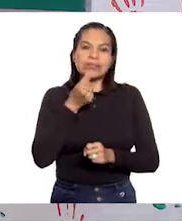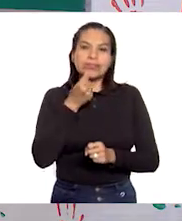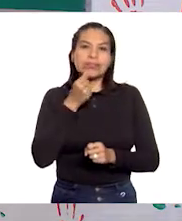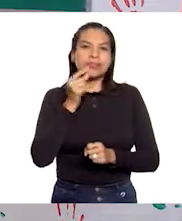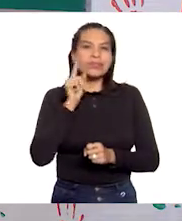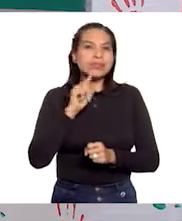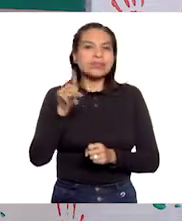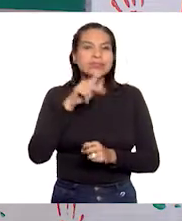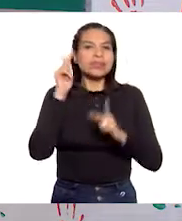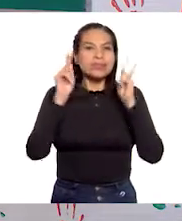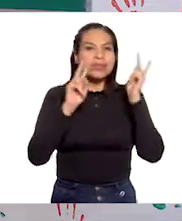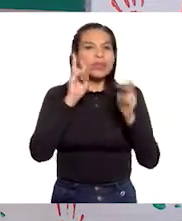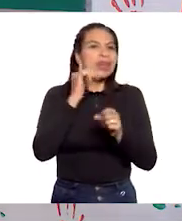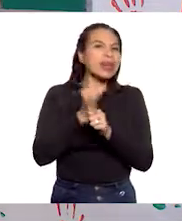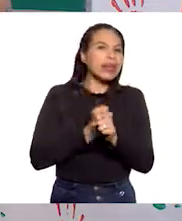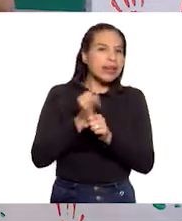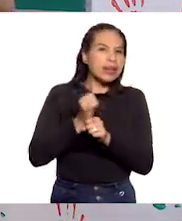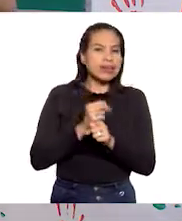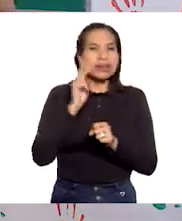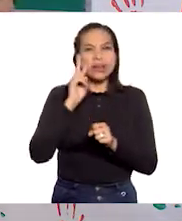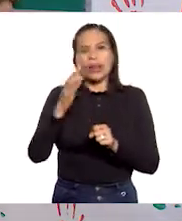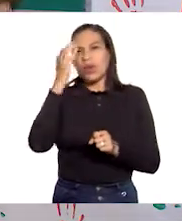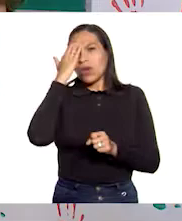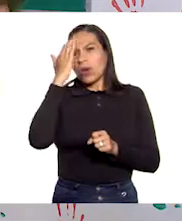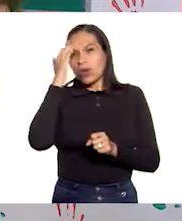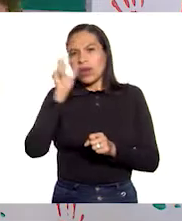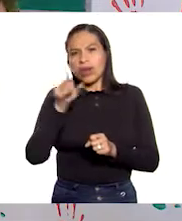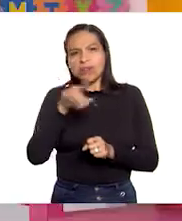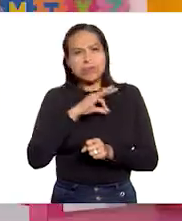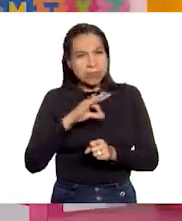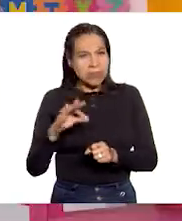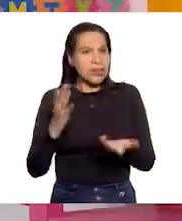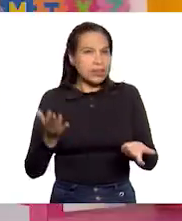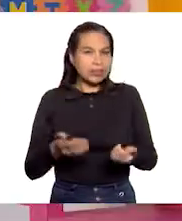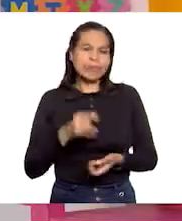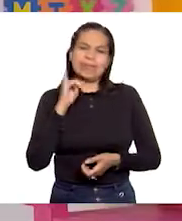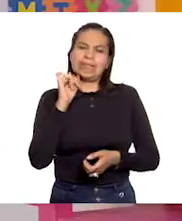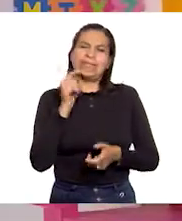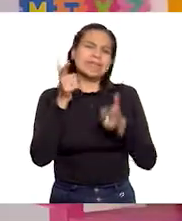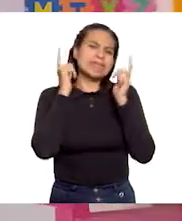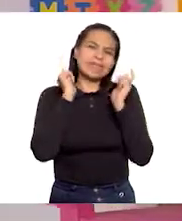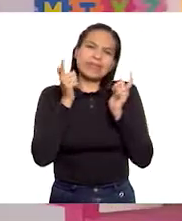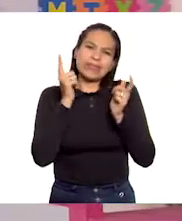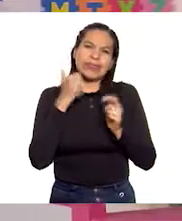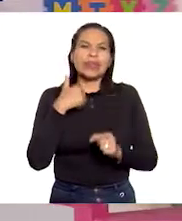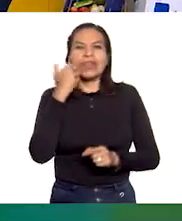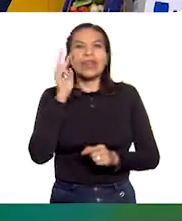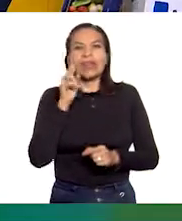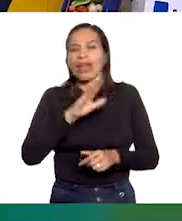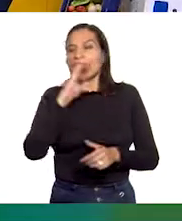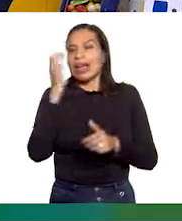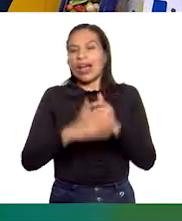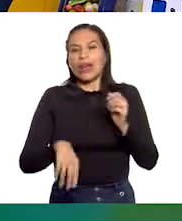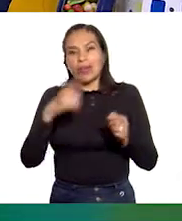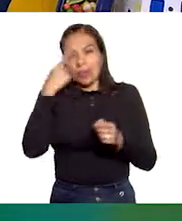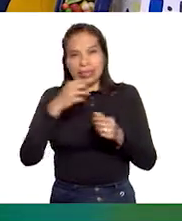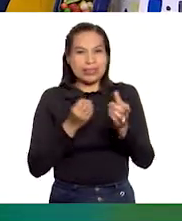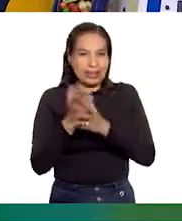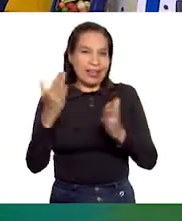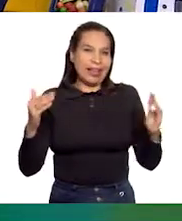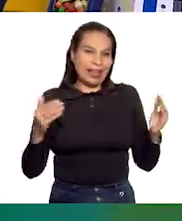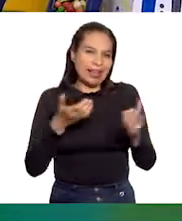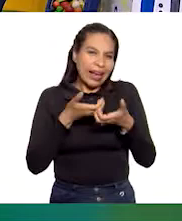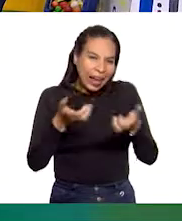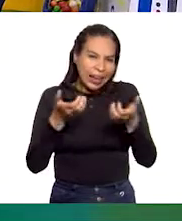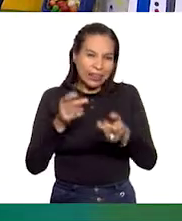que visiten, exploren y vayan a conocer cuando esto sea posible? Ay, sí, ojalá ya todo esto se termine y podamos salir a las calles